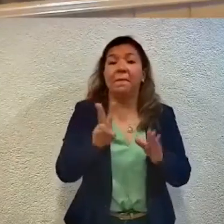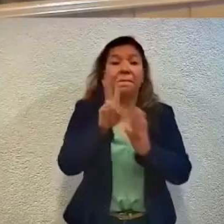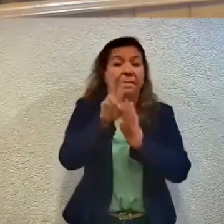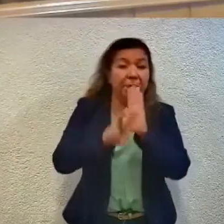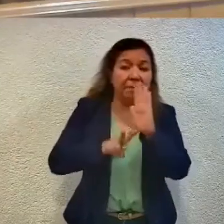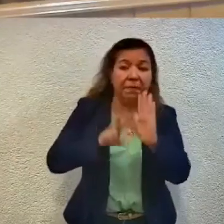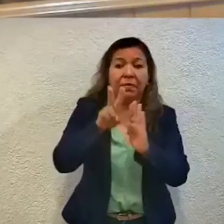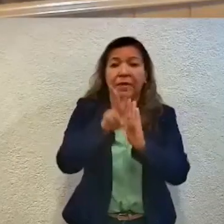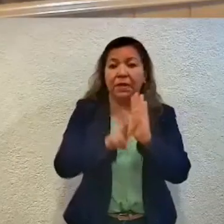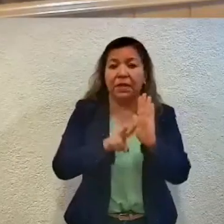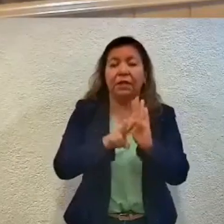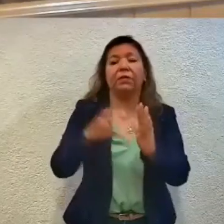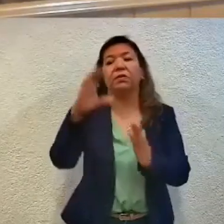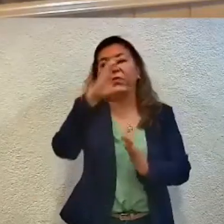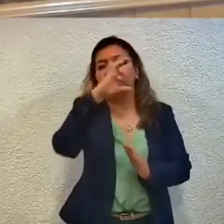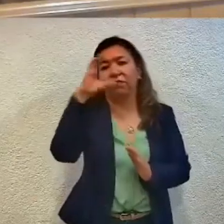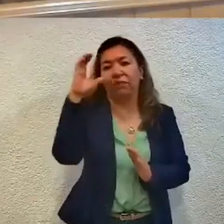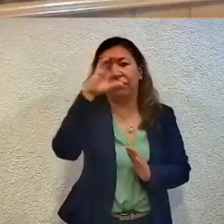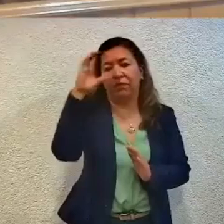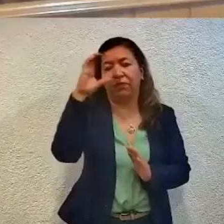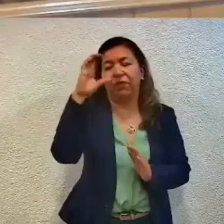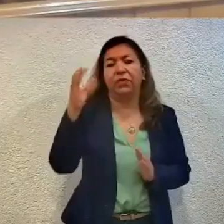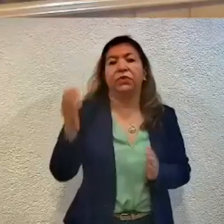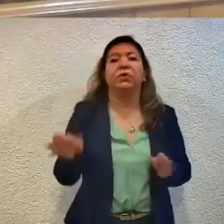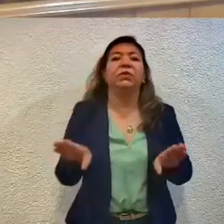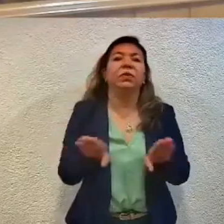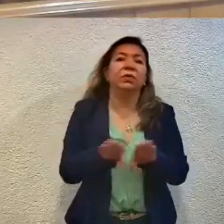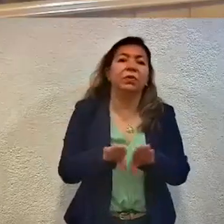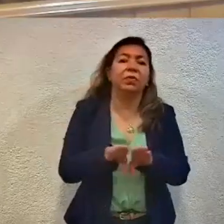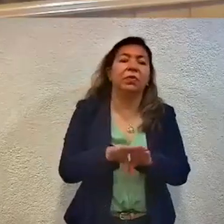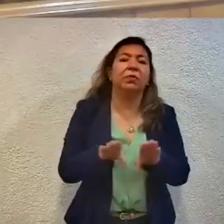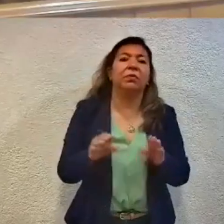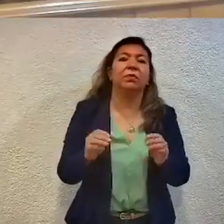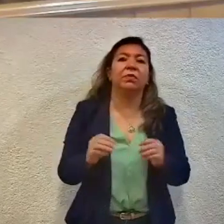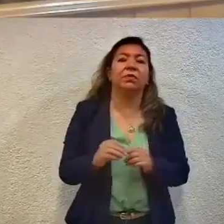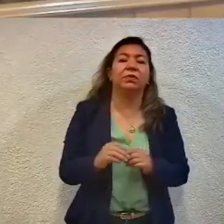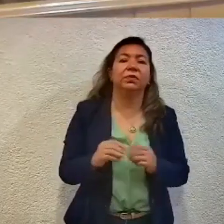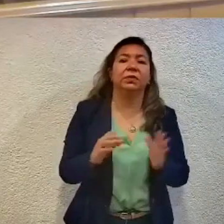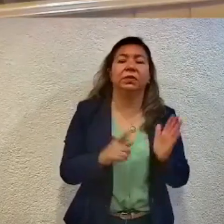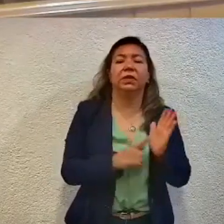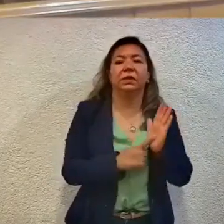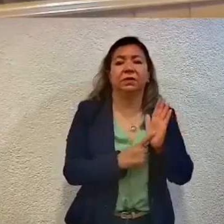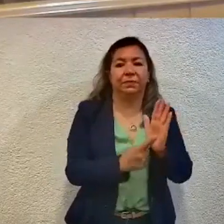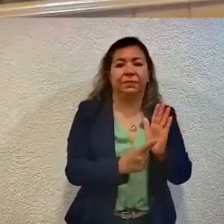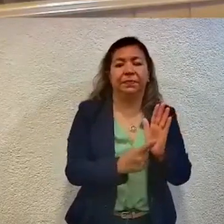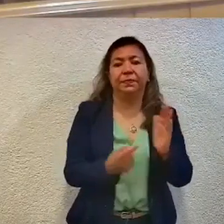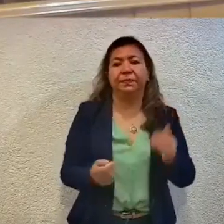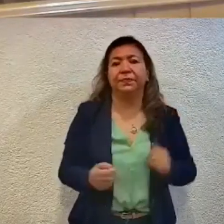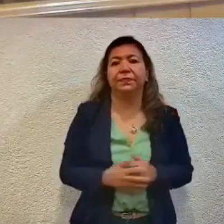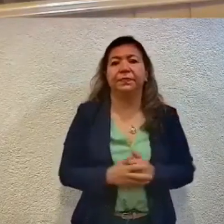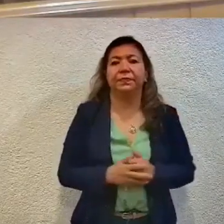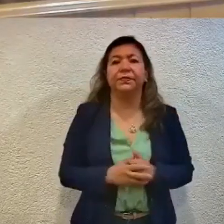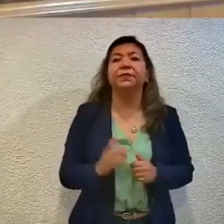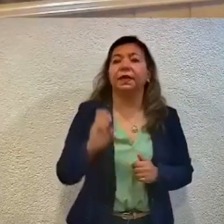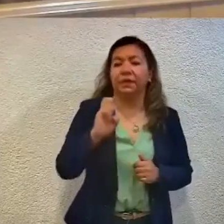el contenido de los videos y fotografías, ni señaló las circunstancias de modo y tiempo que reproduce la